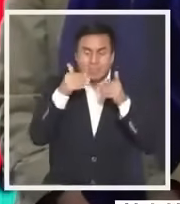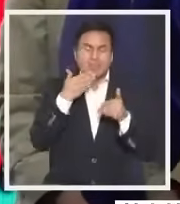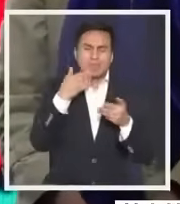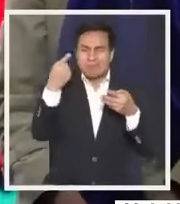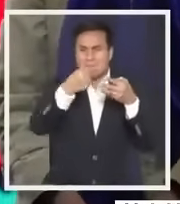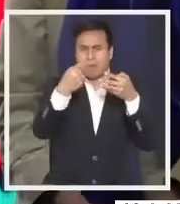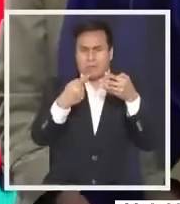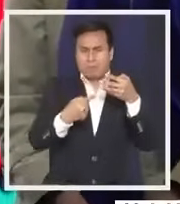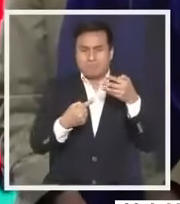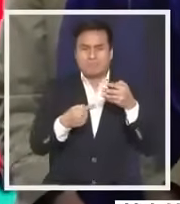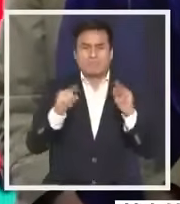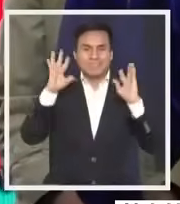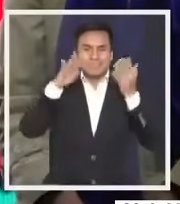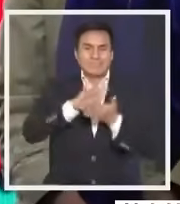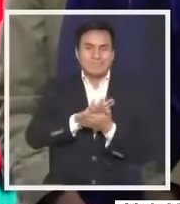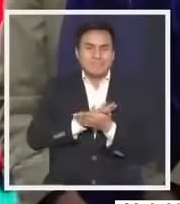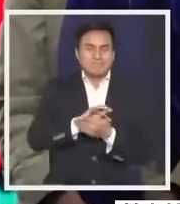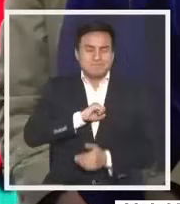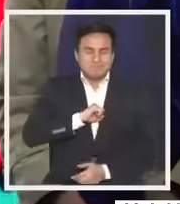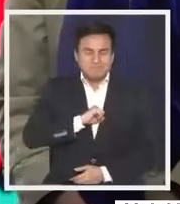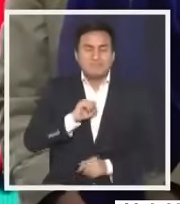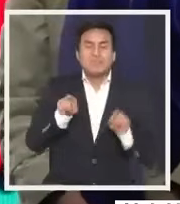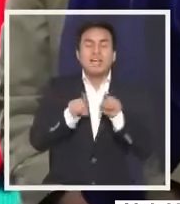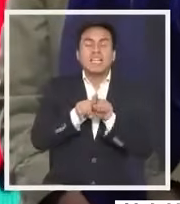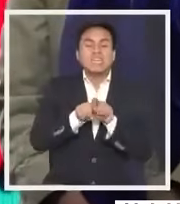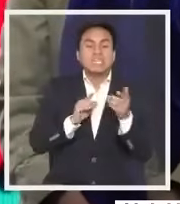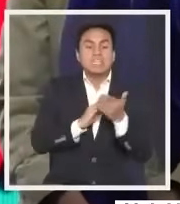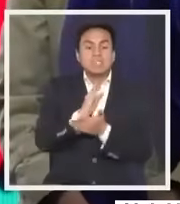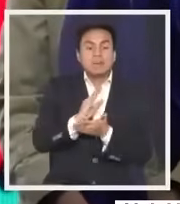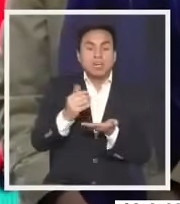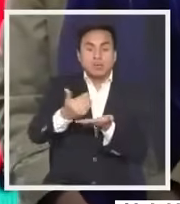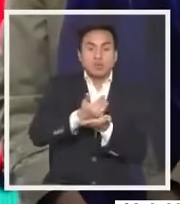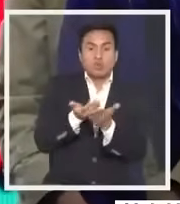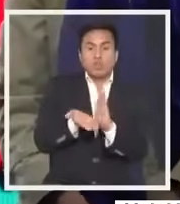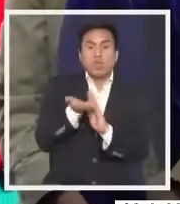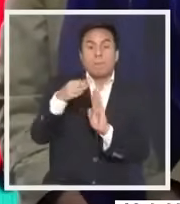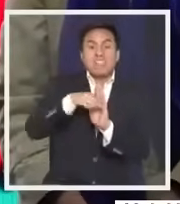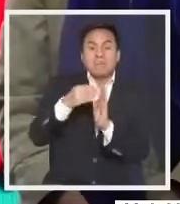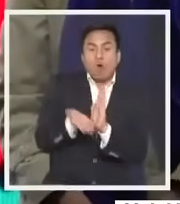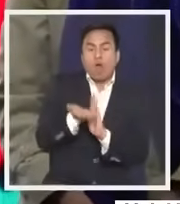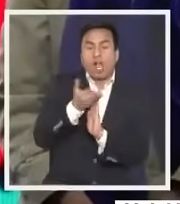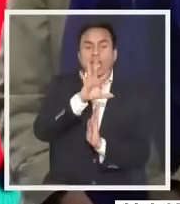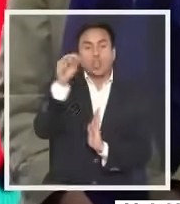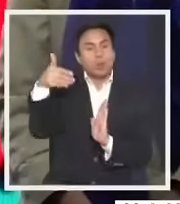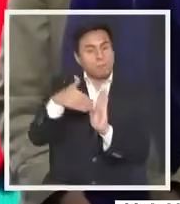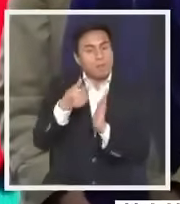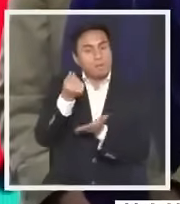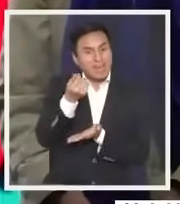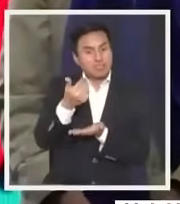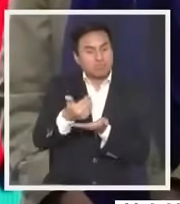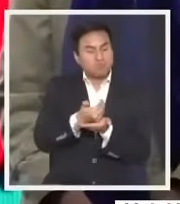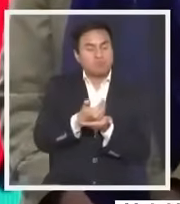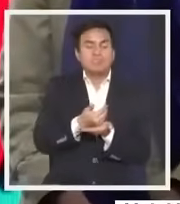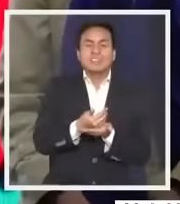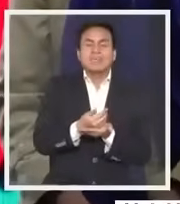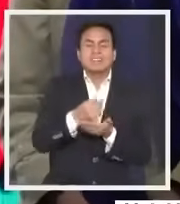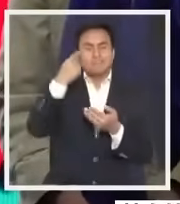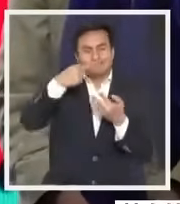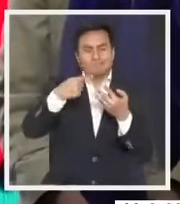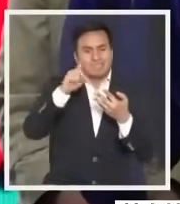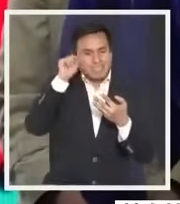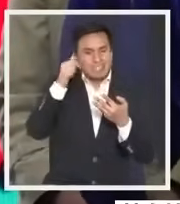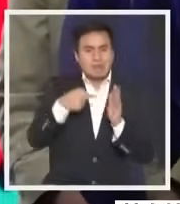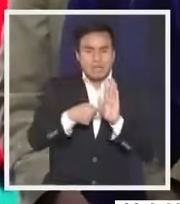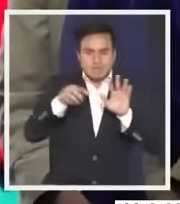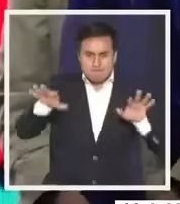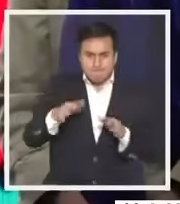serie de iniciativas, con el aumento del sueldo mínimo a 500.000 pesos y con una serie de iniciativas que esperamos